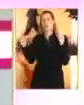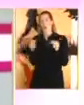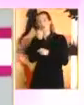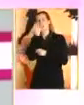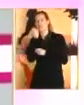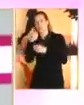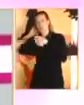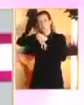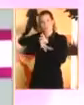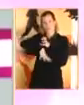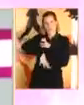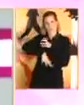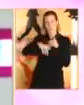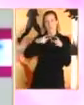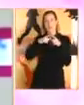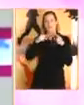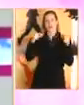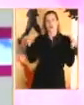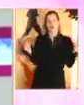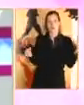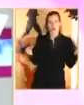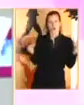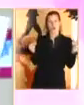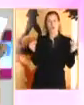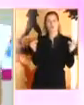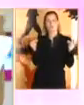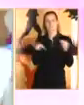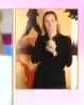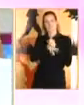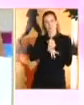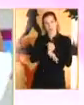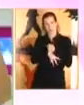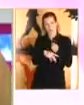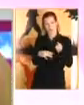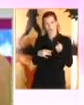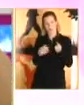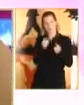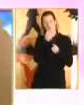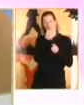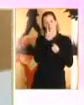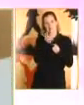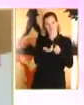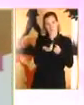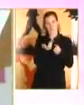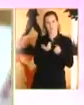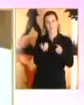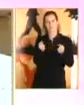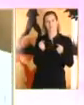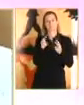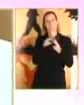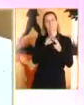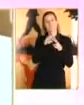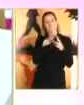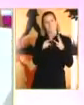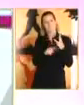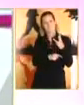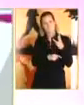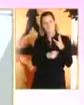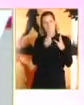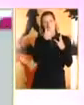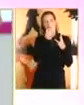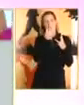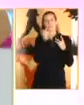valeriana, las hojas del espino blanco y las flores del espliego. Las flores nos van a ayudar a armonizar las emociones, sobre todo, por ejemplo, sensación